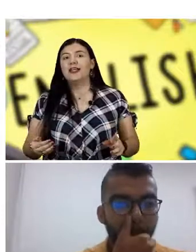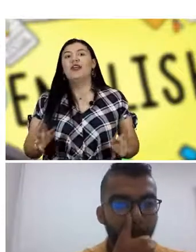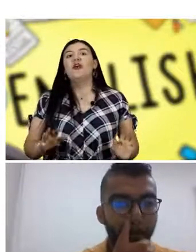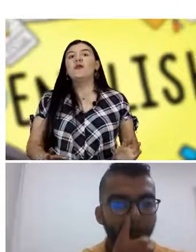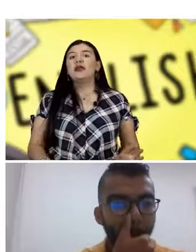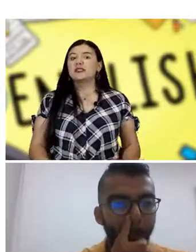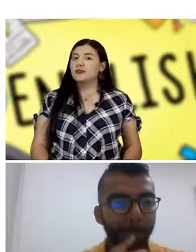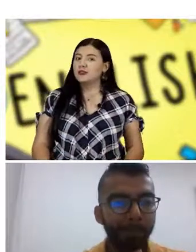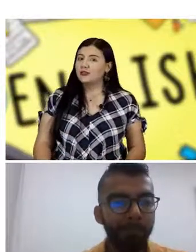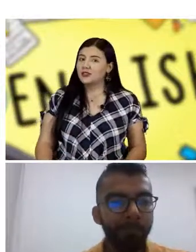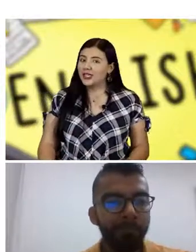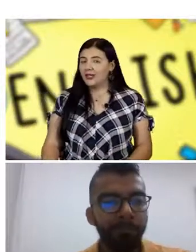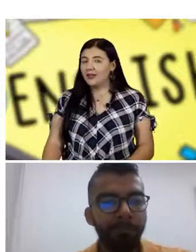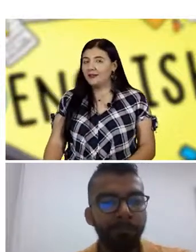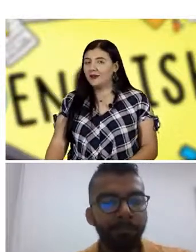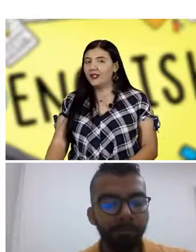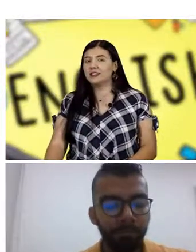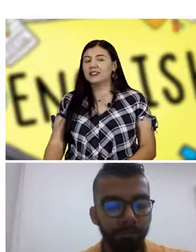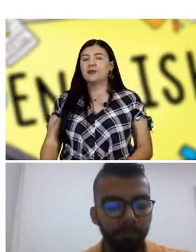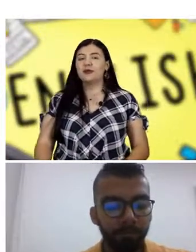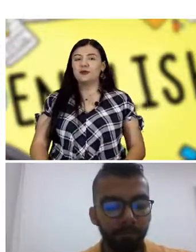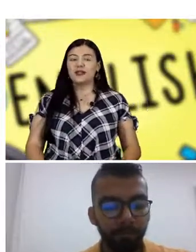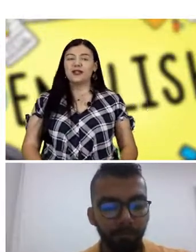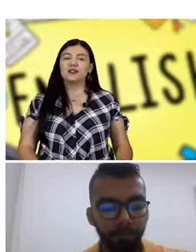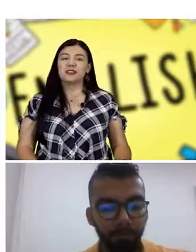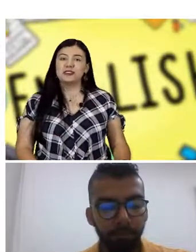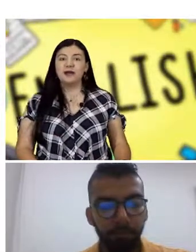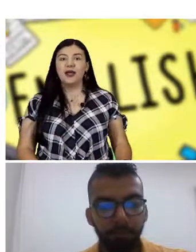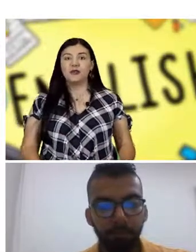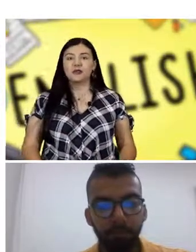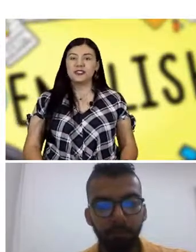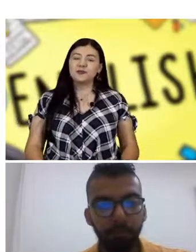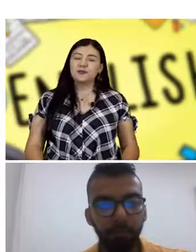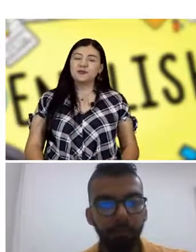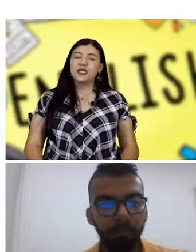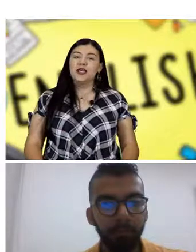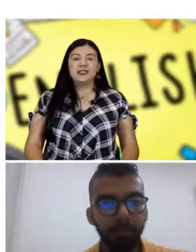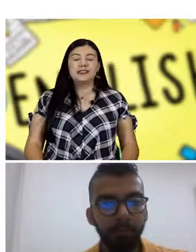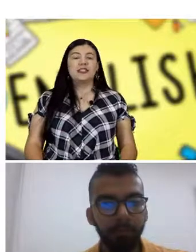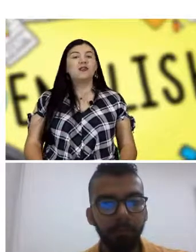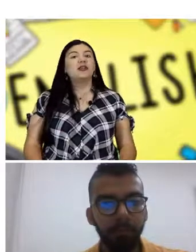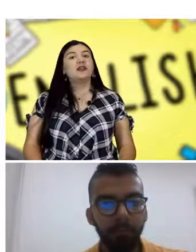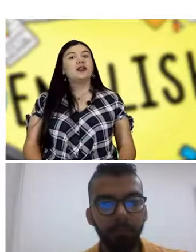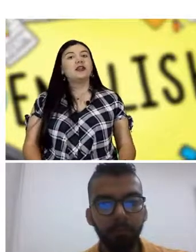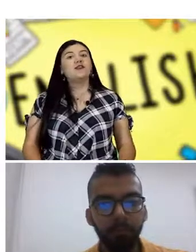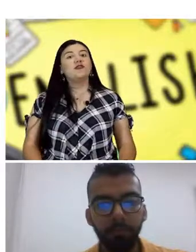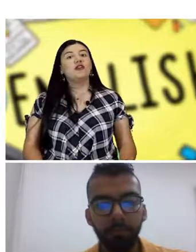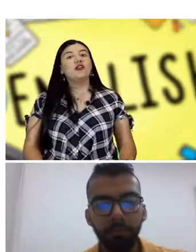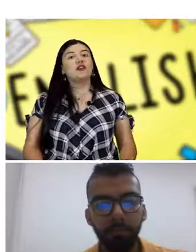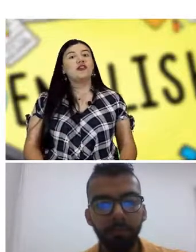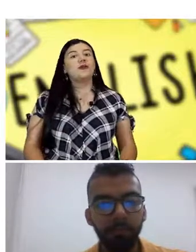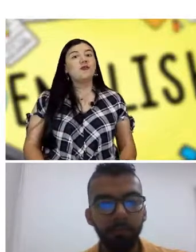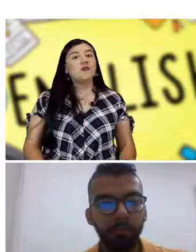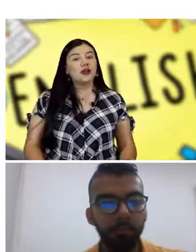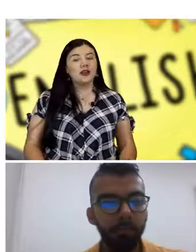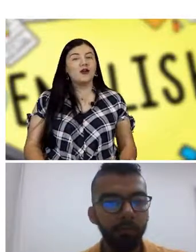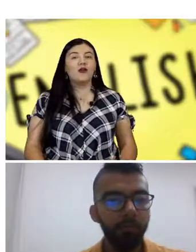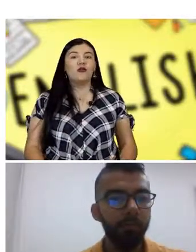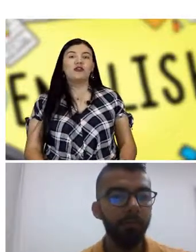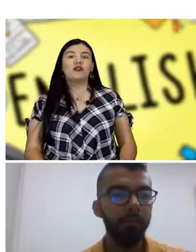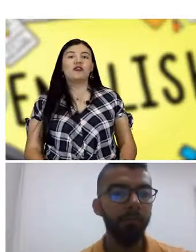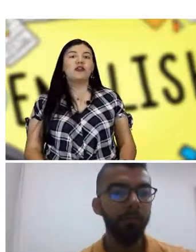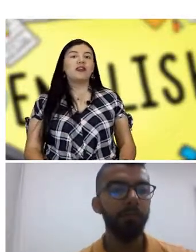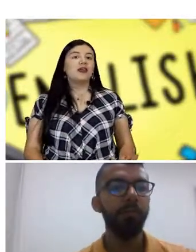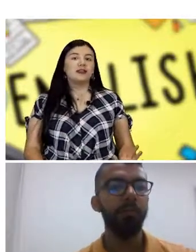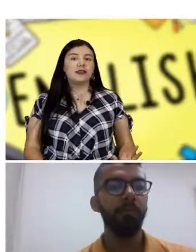Earache. Lo mismo sucede con esta pregunta que nos hace Mario, ¿sí? Si voy a hablar de un dolor de muela